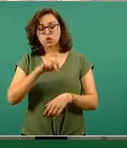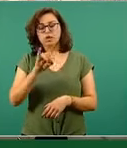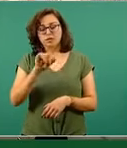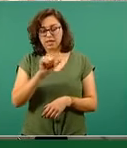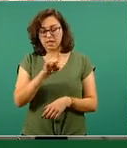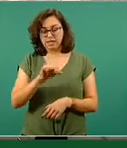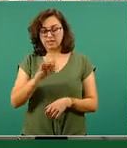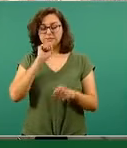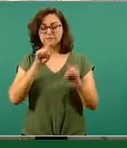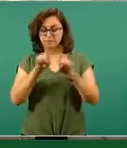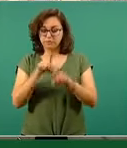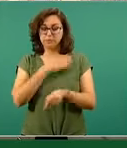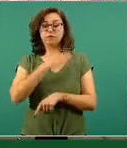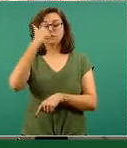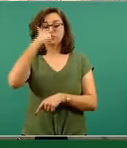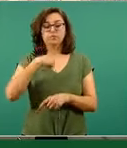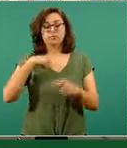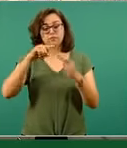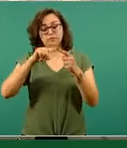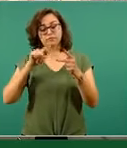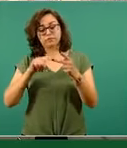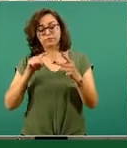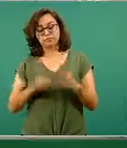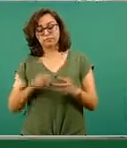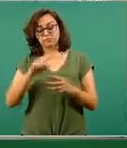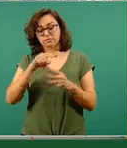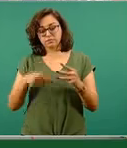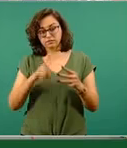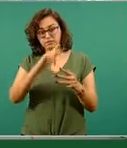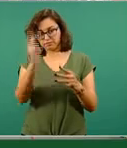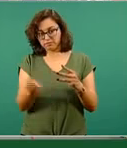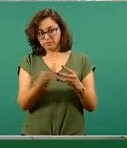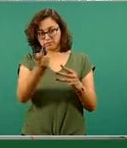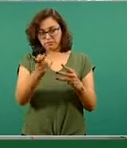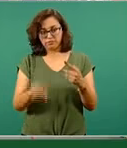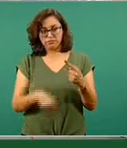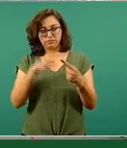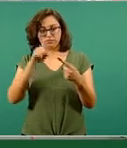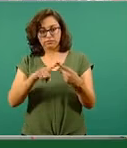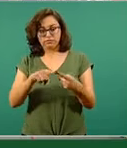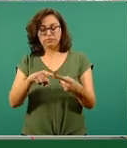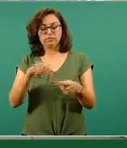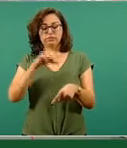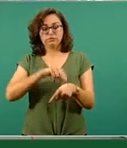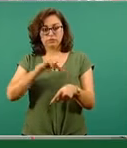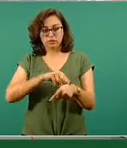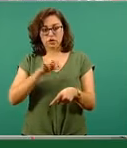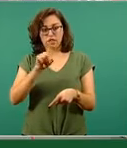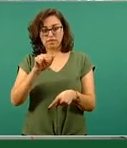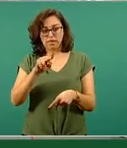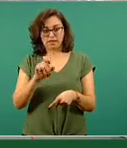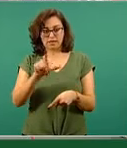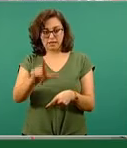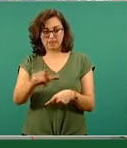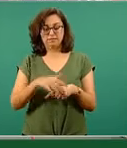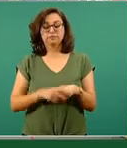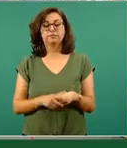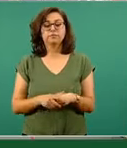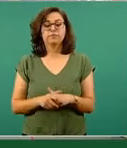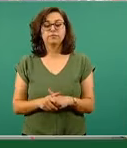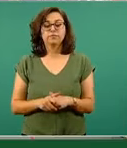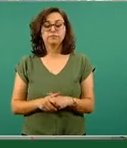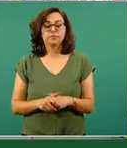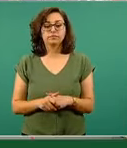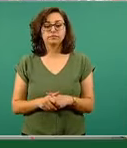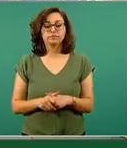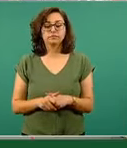noches. Tengo tres preguntas. La primera, quisiera dirigírsela al doctor Daniel Díaz. Si nos pudiera, gracias, si